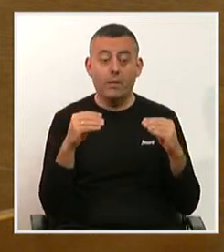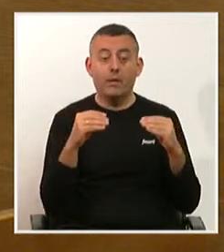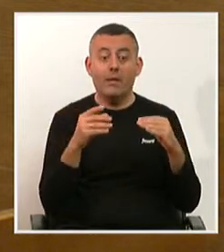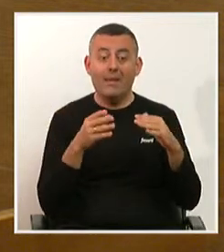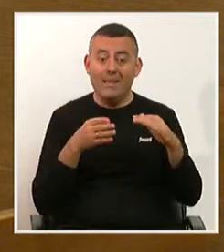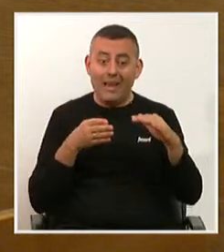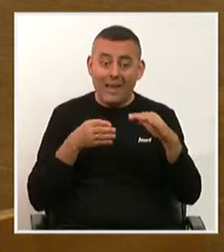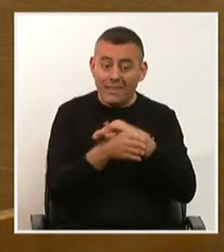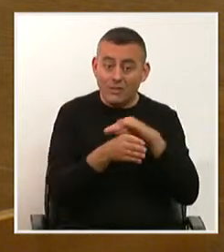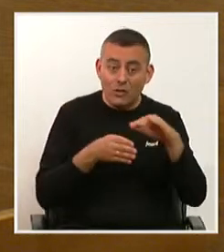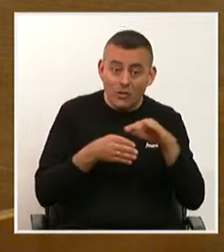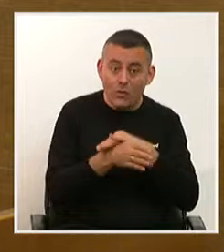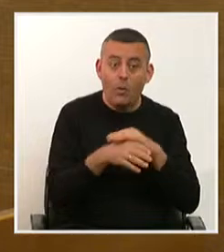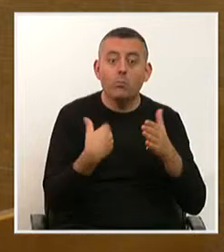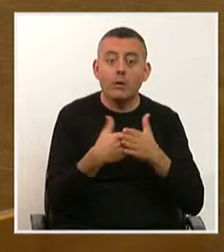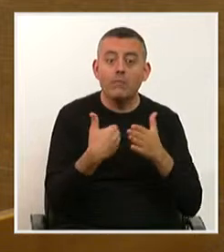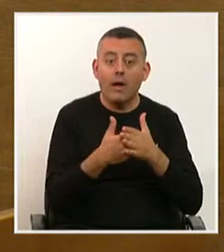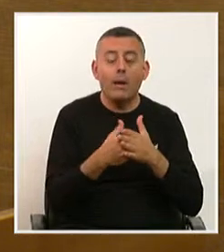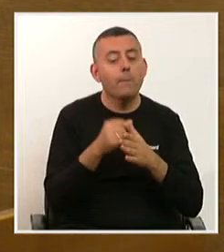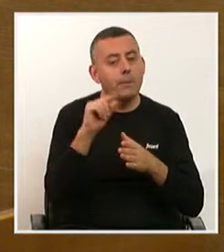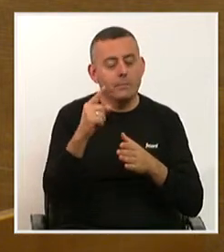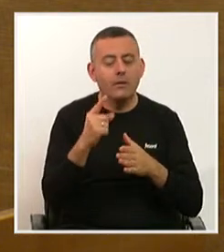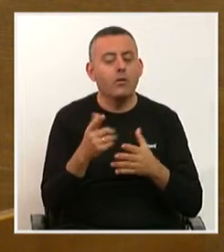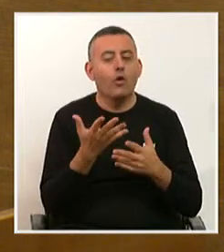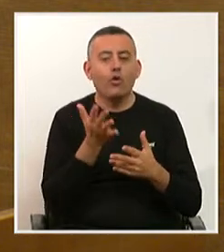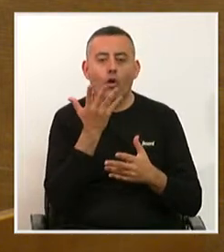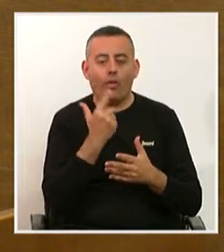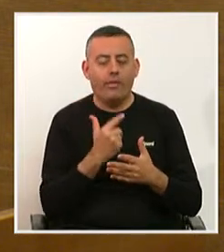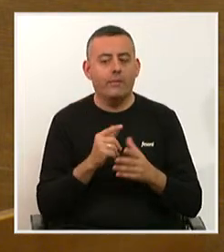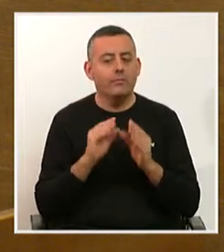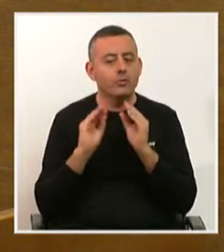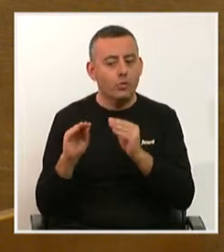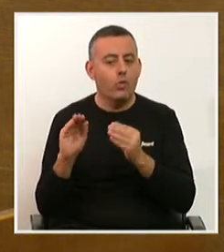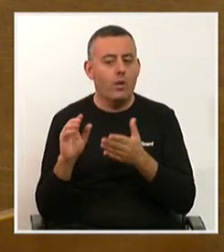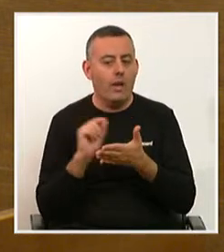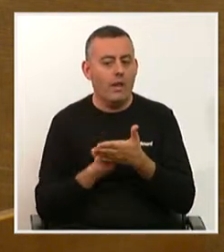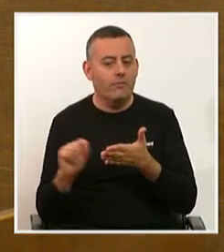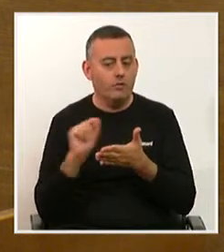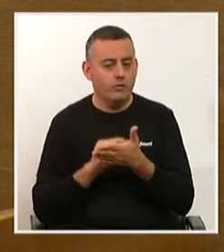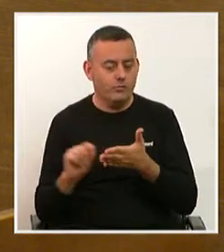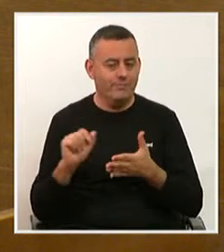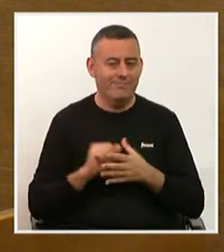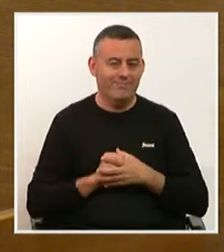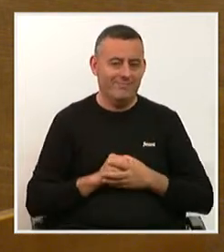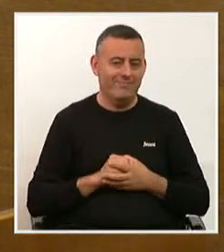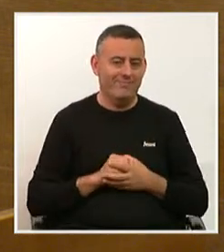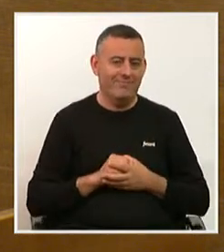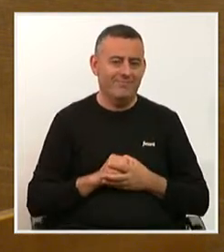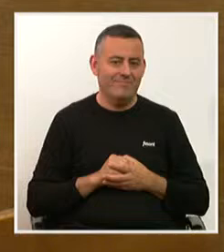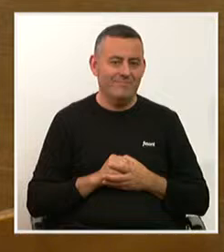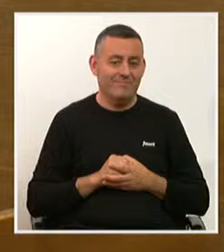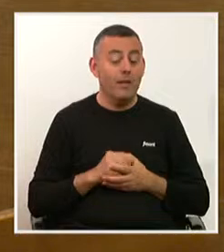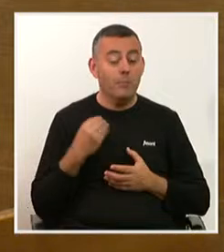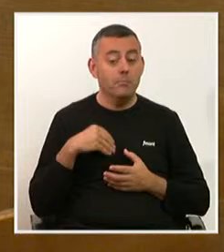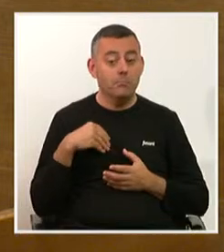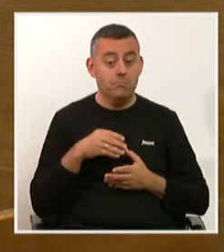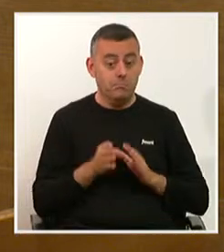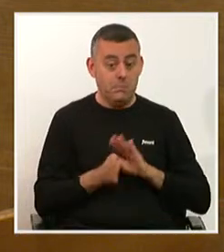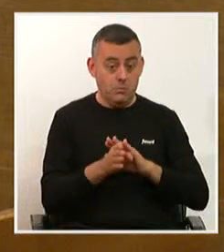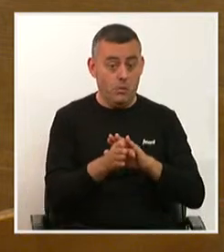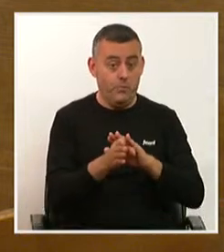Dear nu estud este fules y en de la